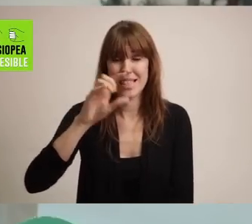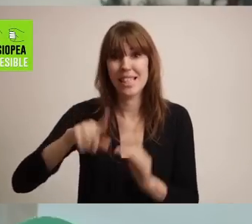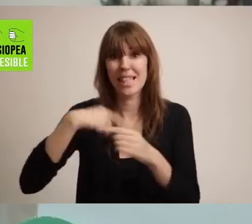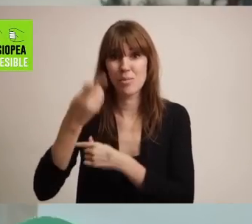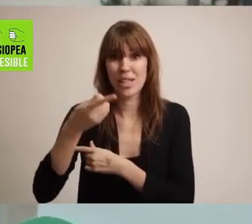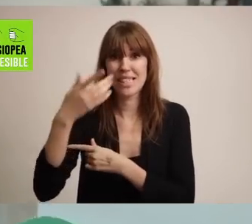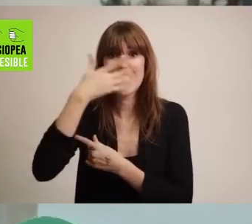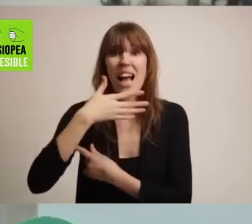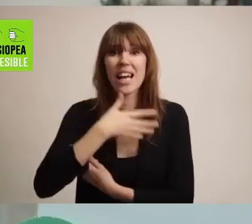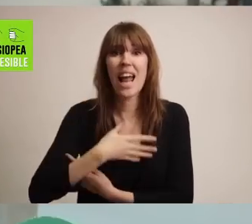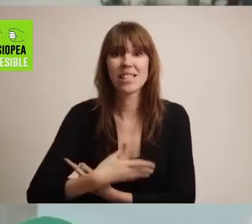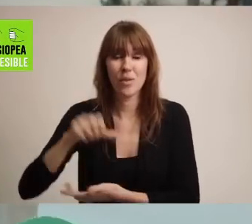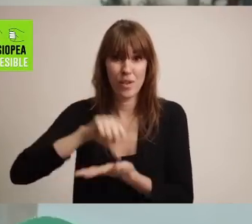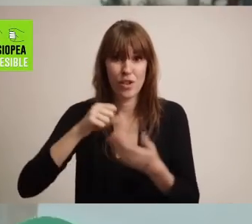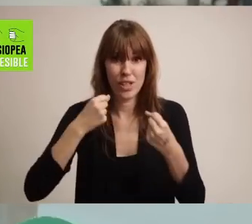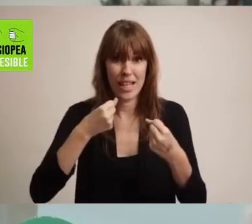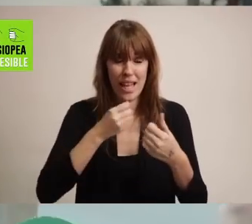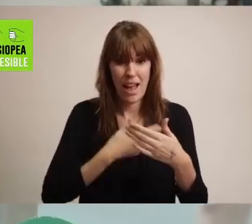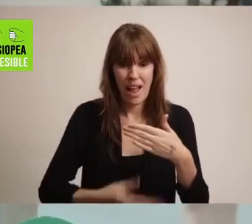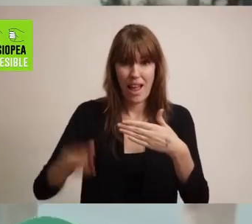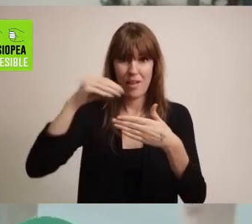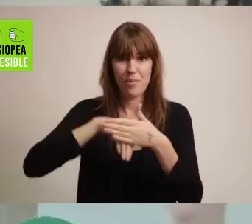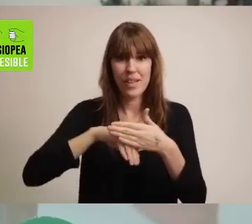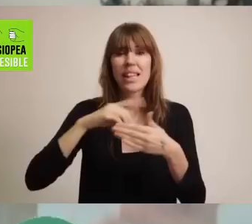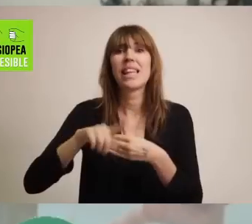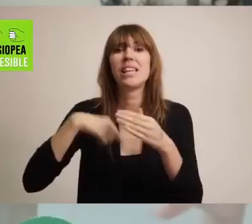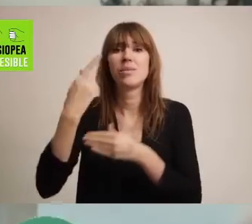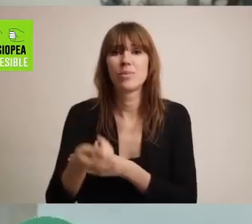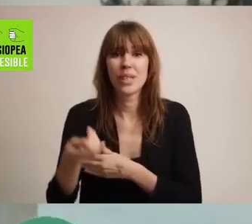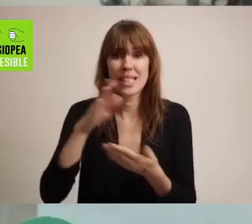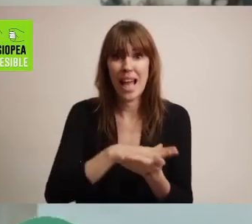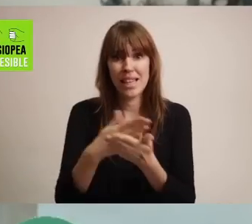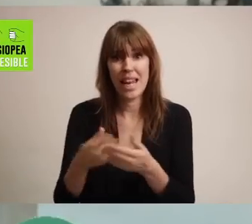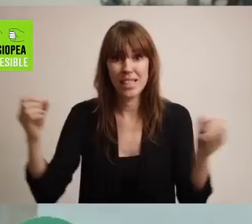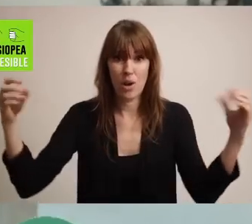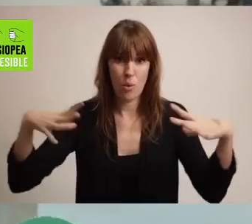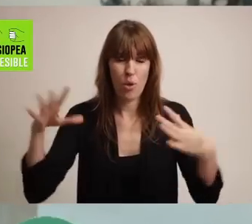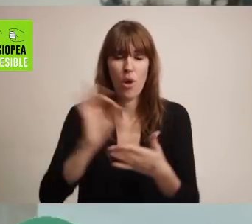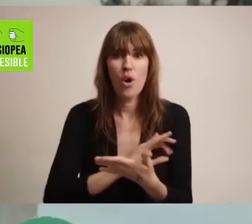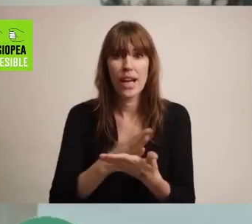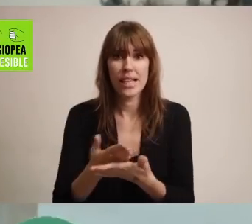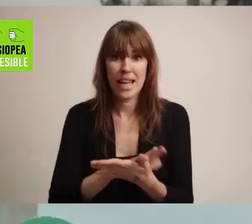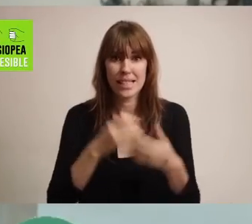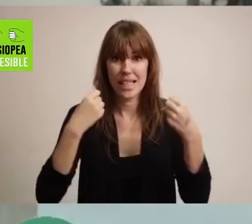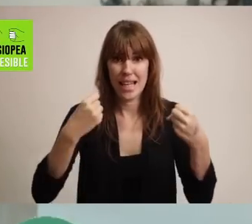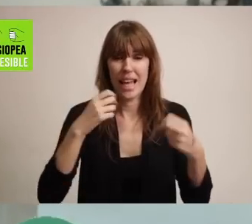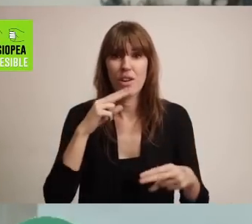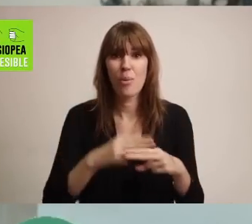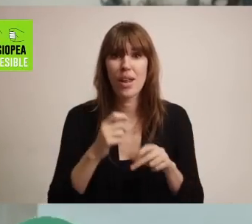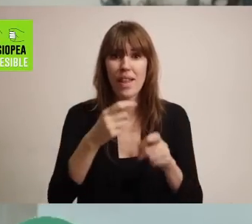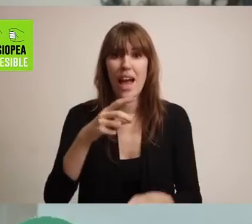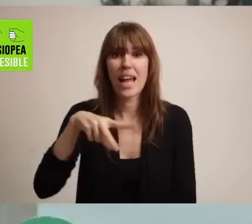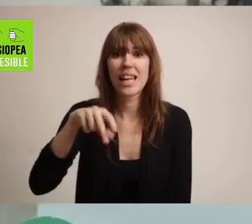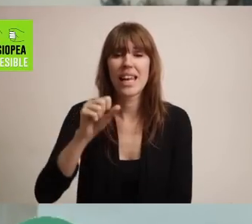energía, pasa a los canales de luz o canales de energía que son llamados nadis según la